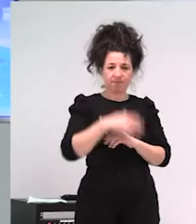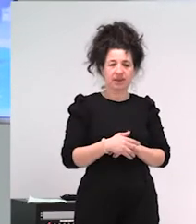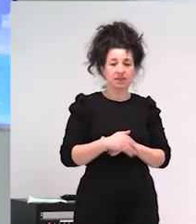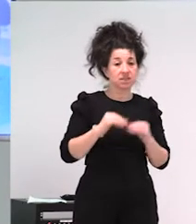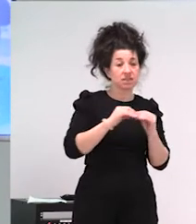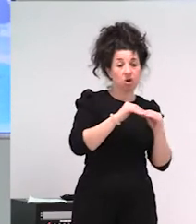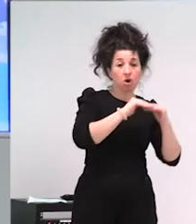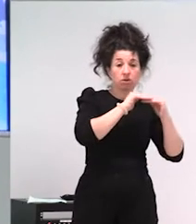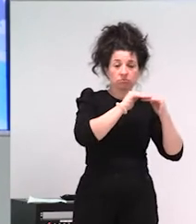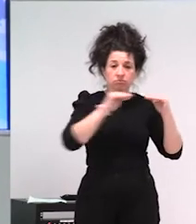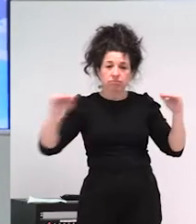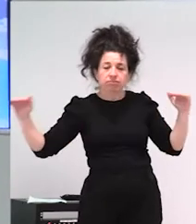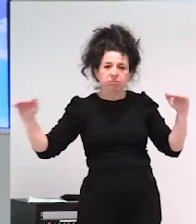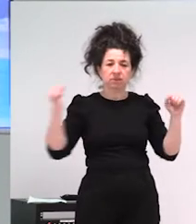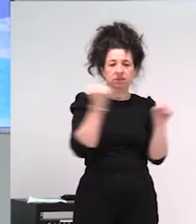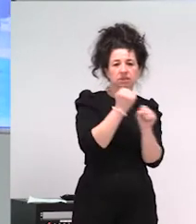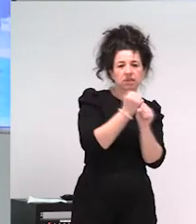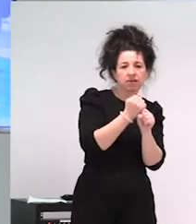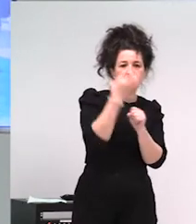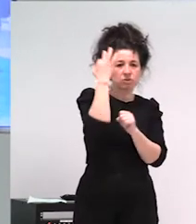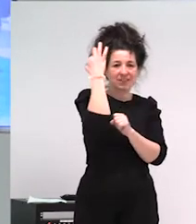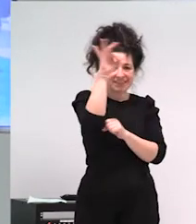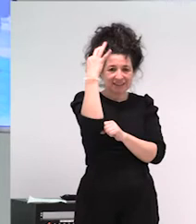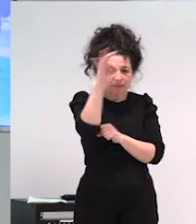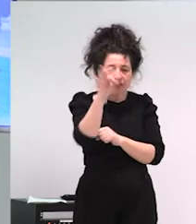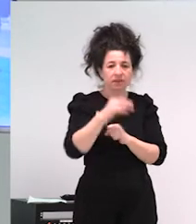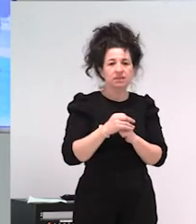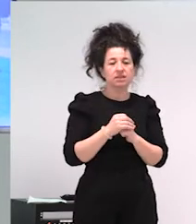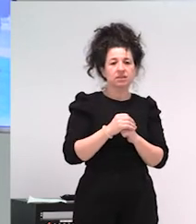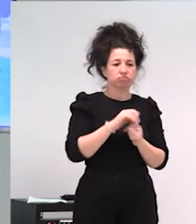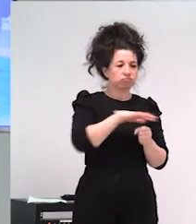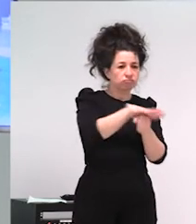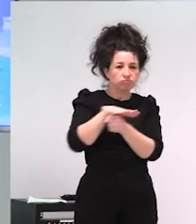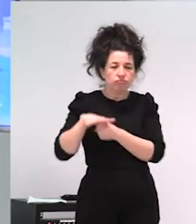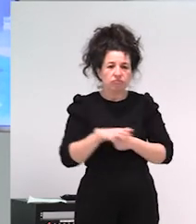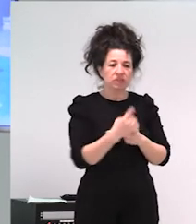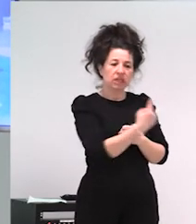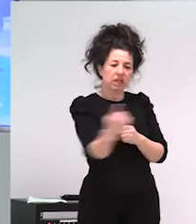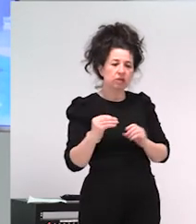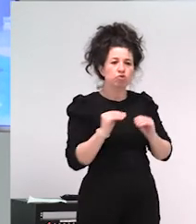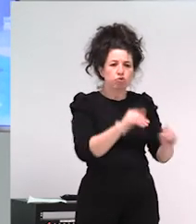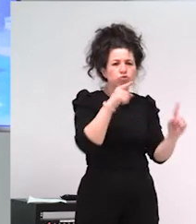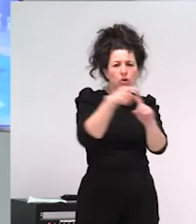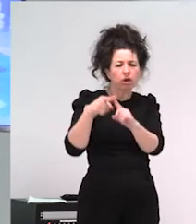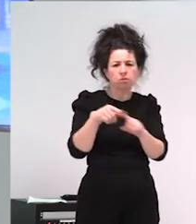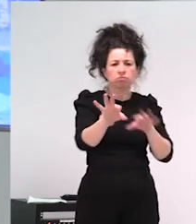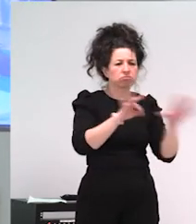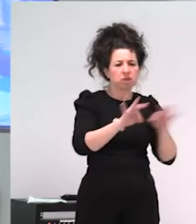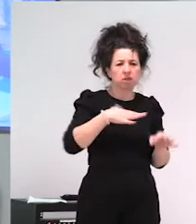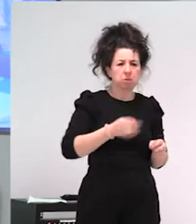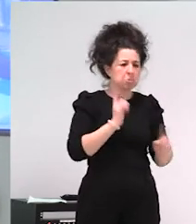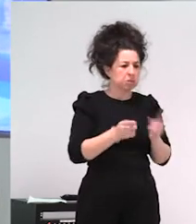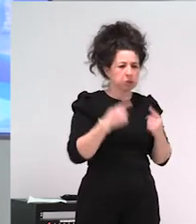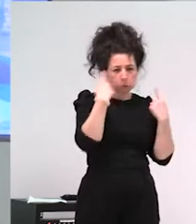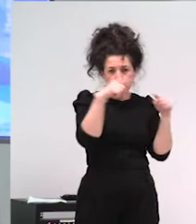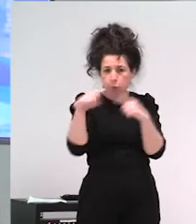porque trabajamos en base a asambleas y nodos territoriales, que cada uno tiene capacidad de decidir cuáles son sus objetivos y cuáles son sus líneas de